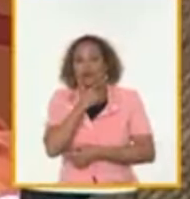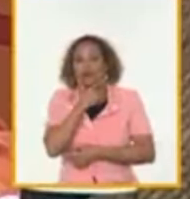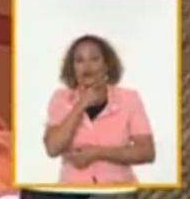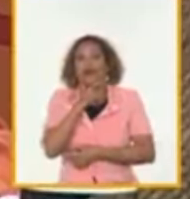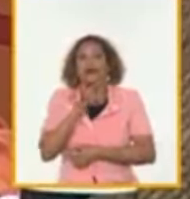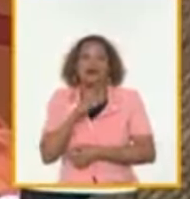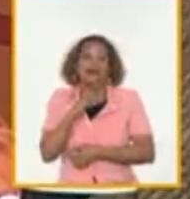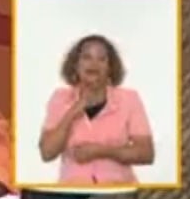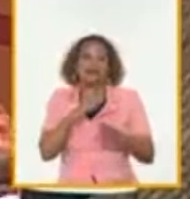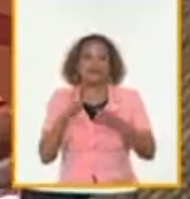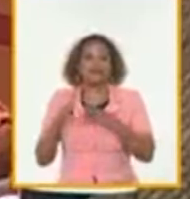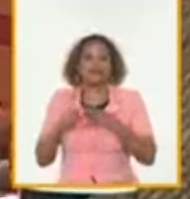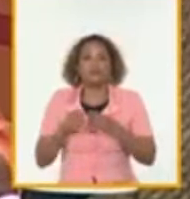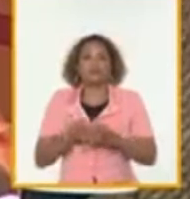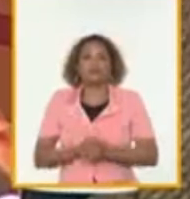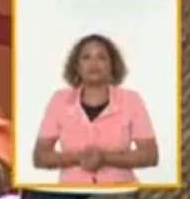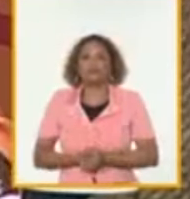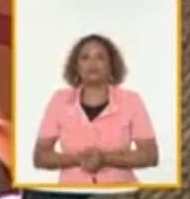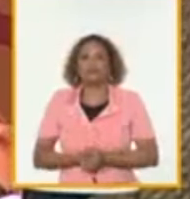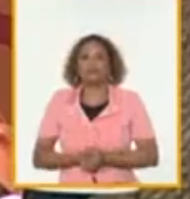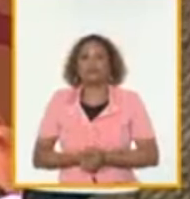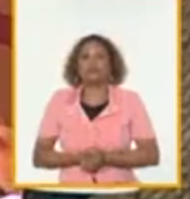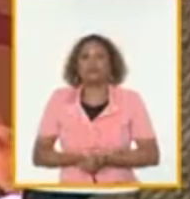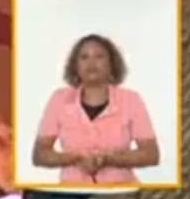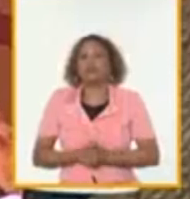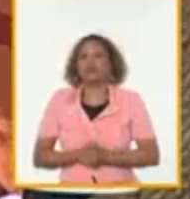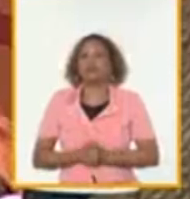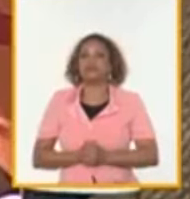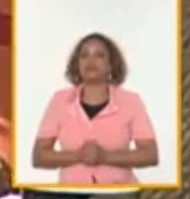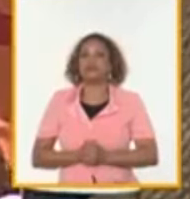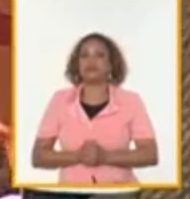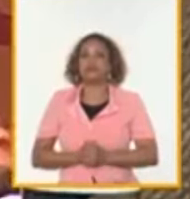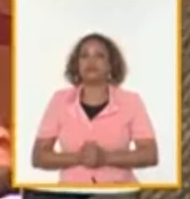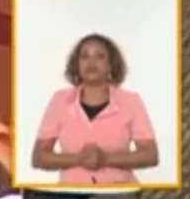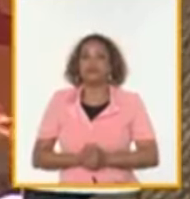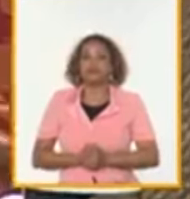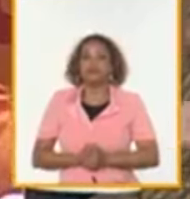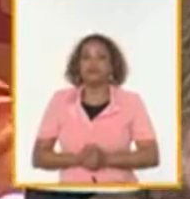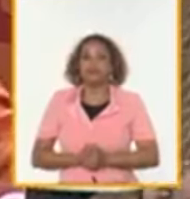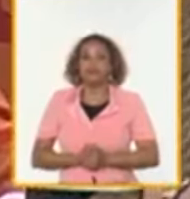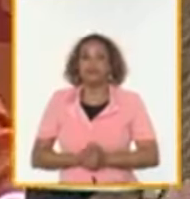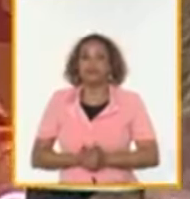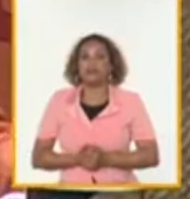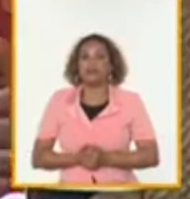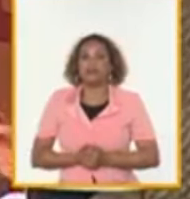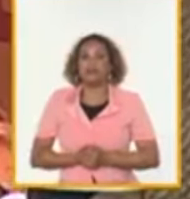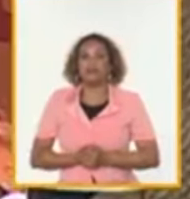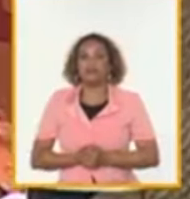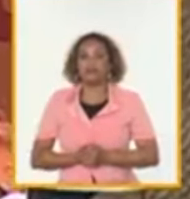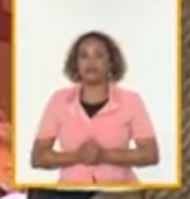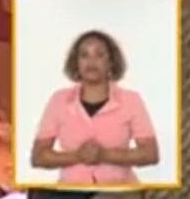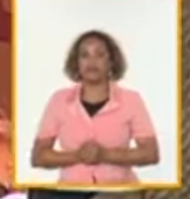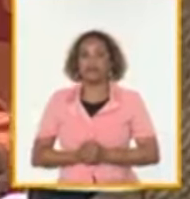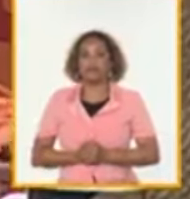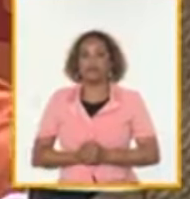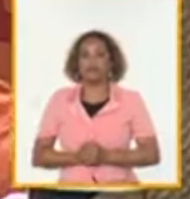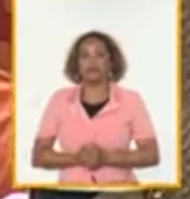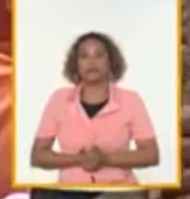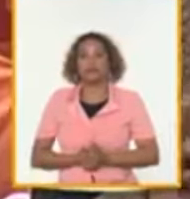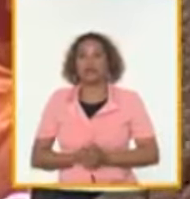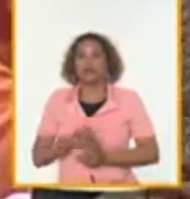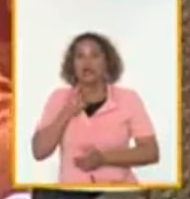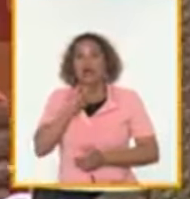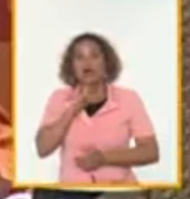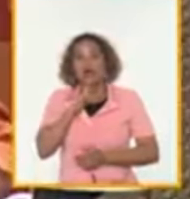que he estado hablando también aquí en Santa Clara en barrios que hacía cerca de 40 años que no recibían agua ahora